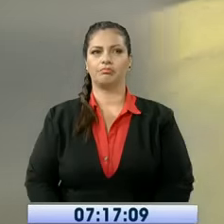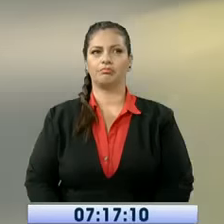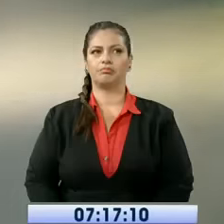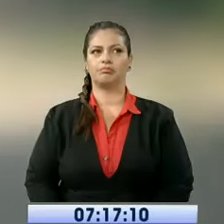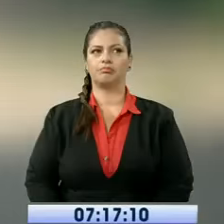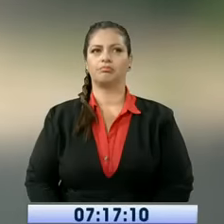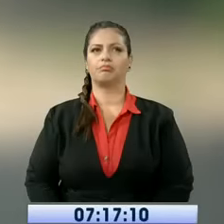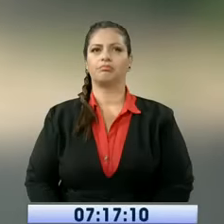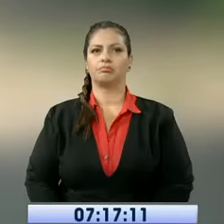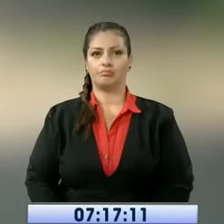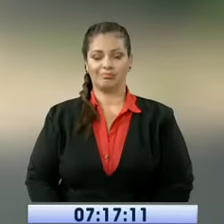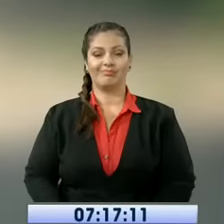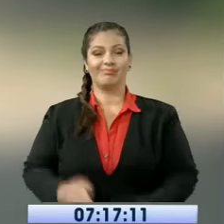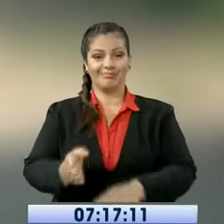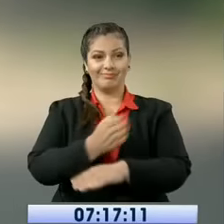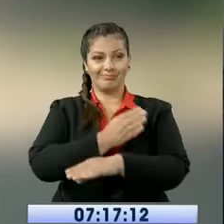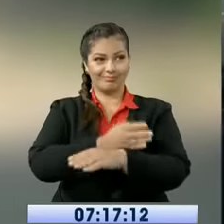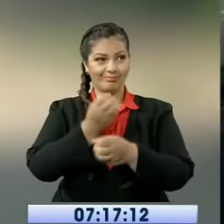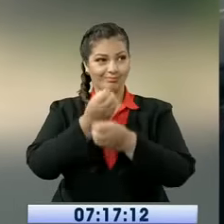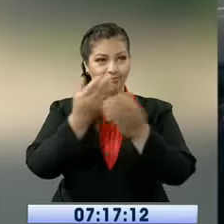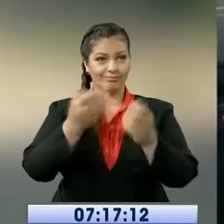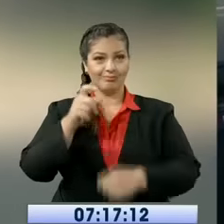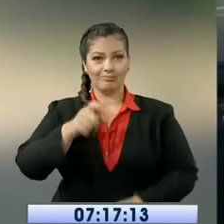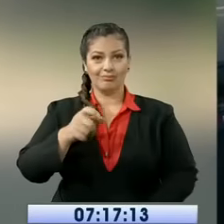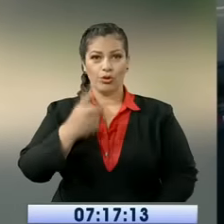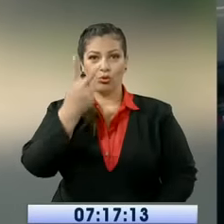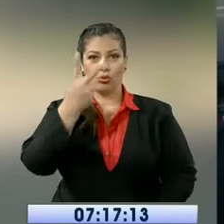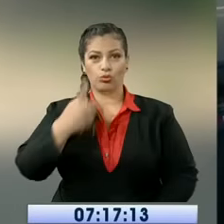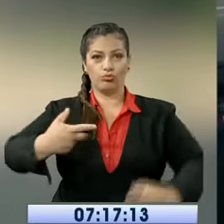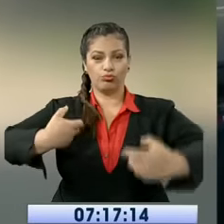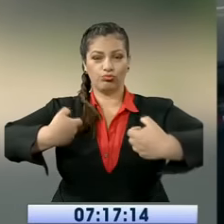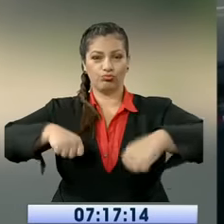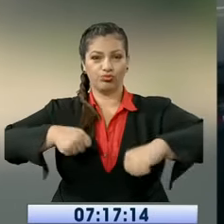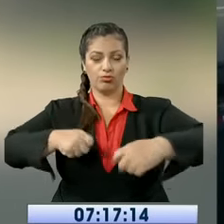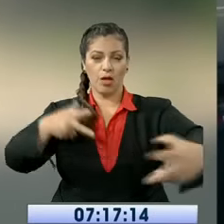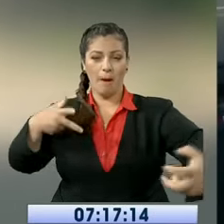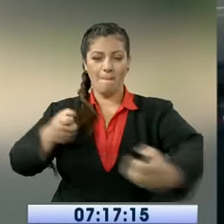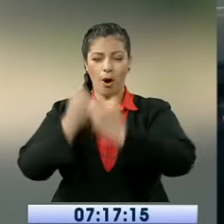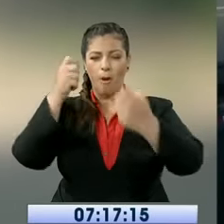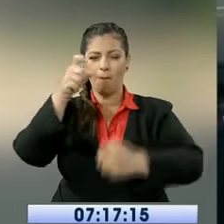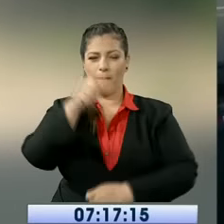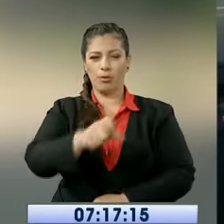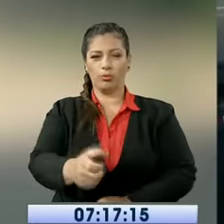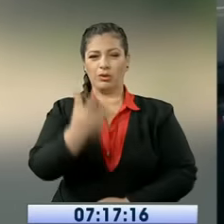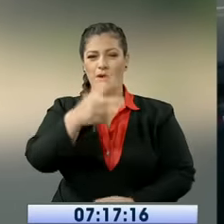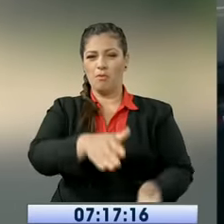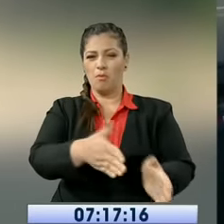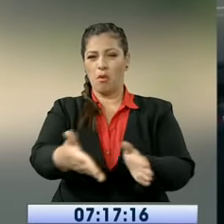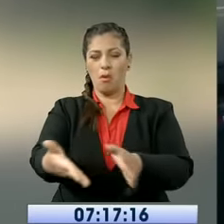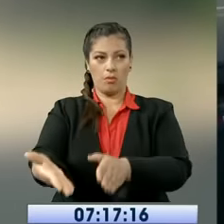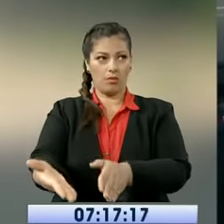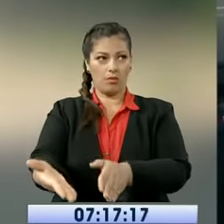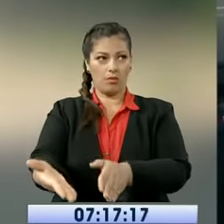personas, tres muertos y dos heridos. Que mira, es una situación recurrente, mira, en todos lados. Así lado. Es. Niños, mira, un niño agarrado